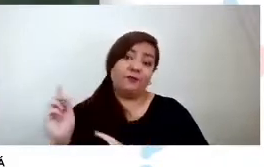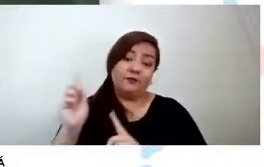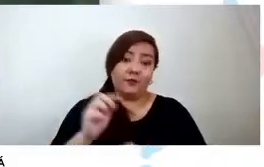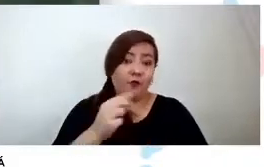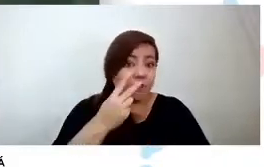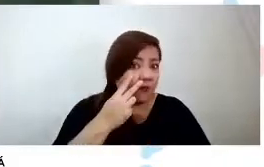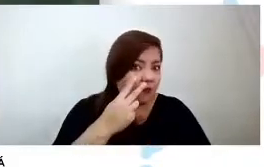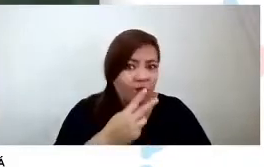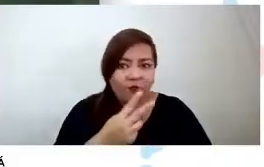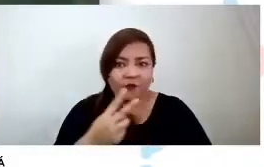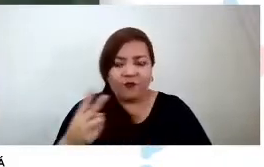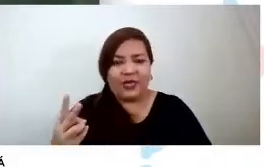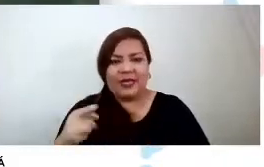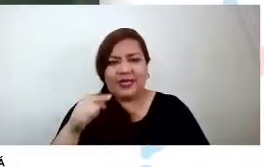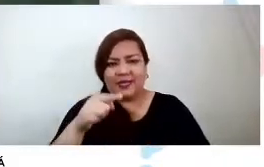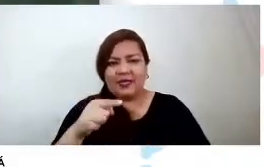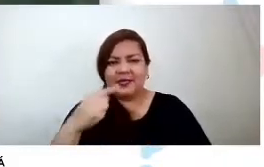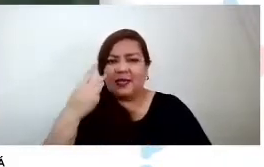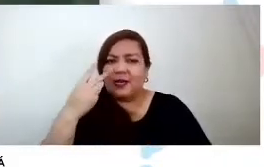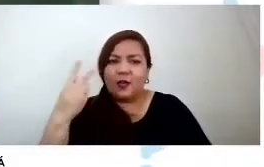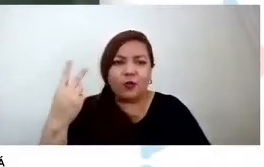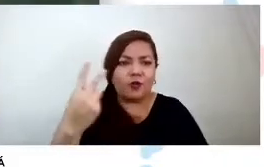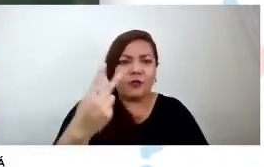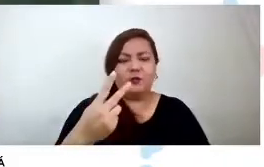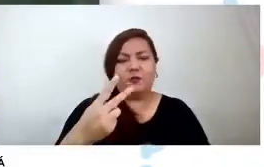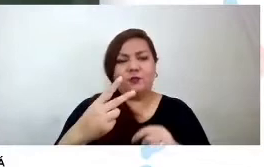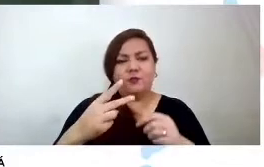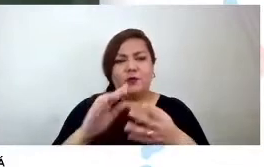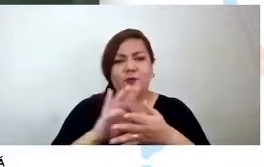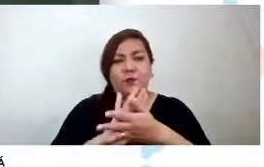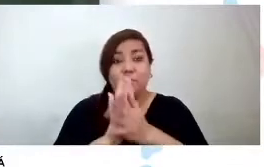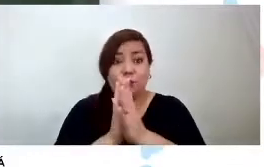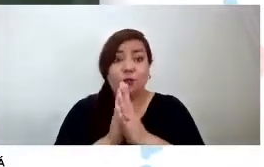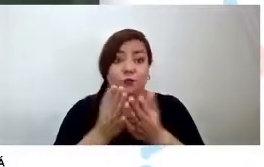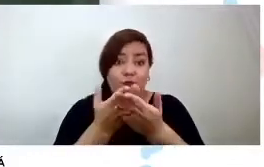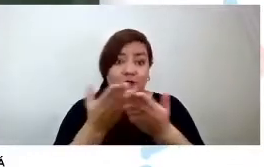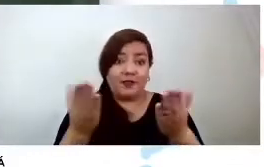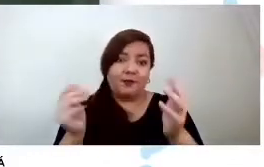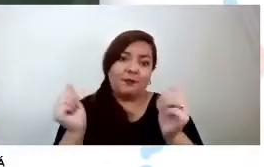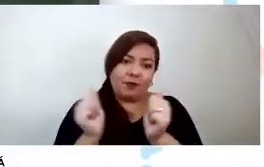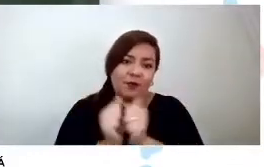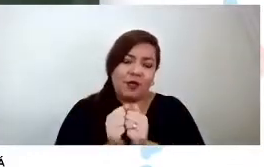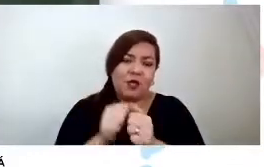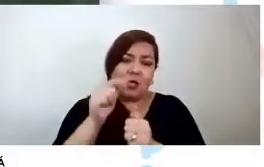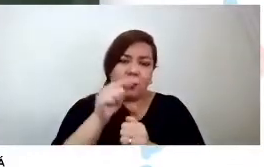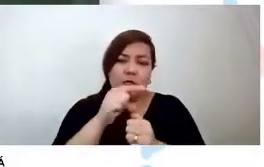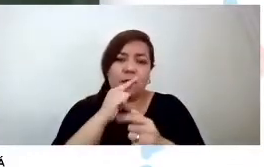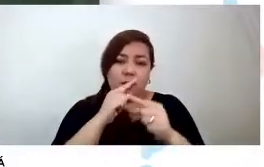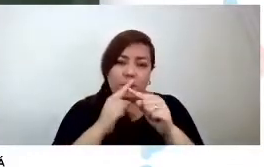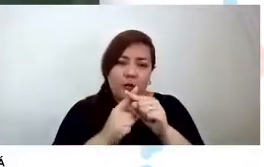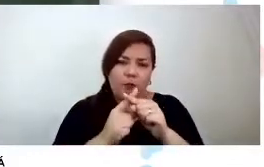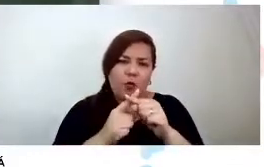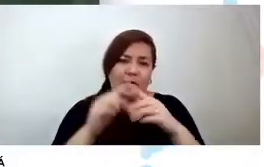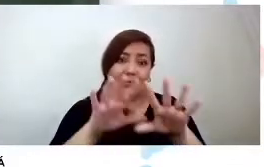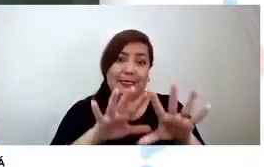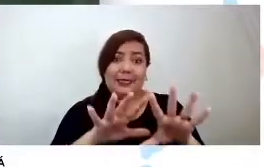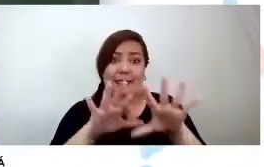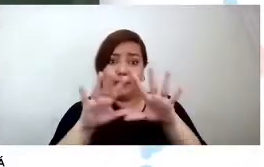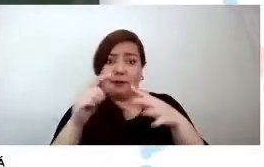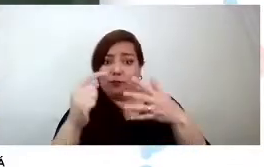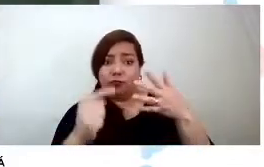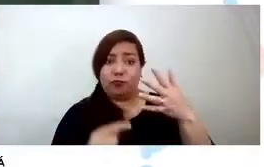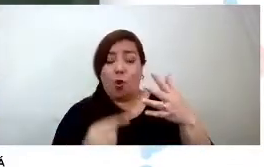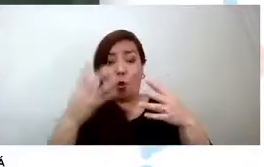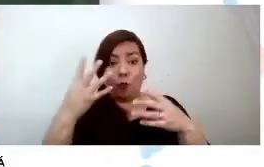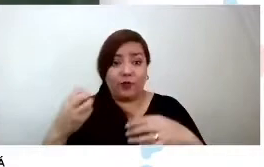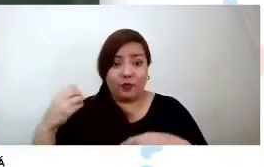este recorrido virtual que tenemos con ustedes, denominado Los Increíbles Seres Olvidados, colecciones paleontológicas del Museo Regional de